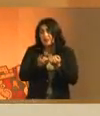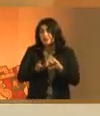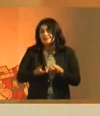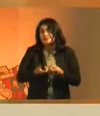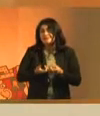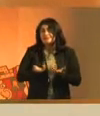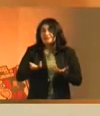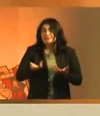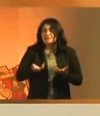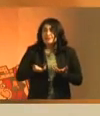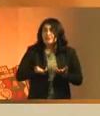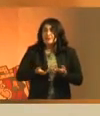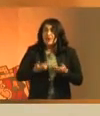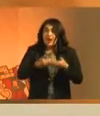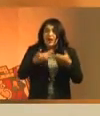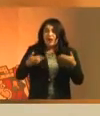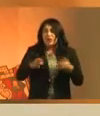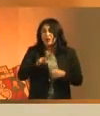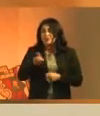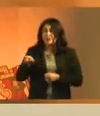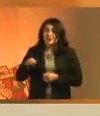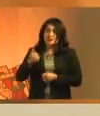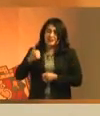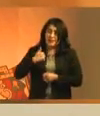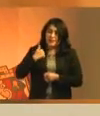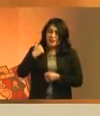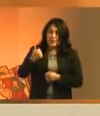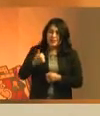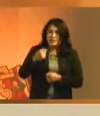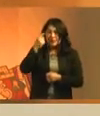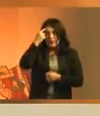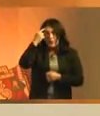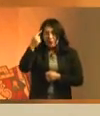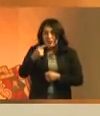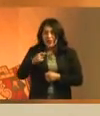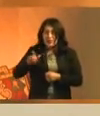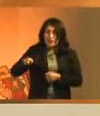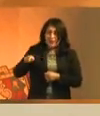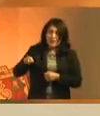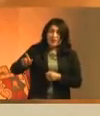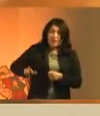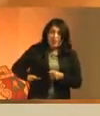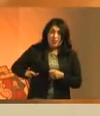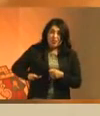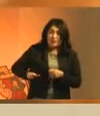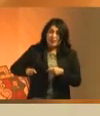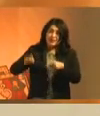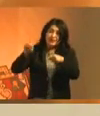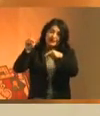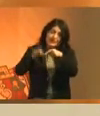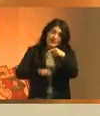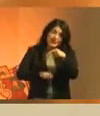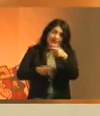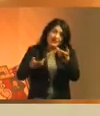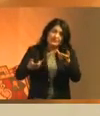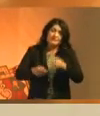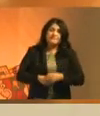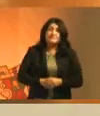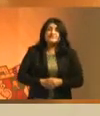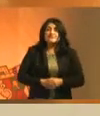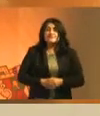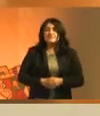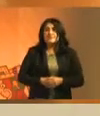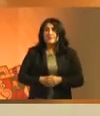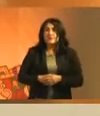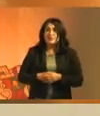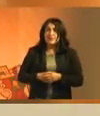que se aprovechan para sacar de en medio a un gobernante peligroso para la oligarquía es